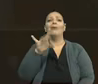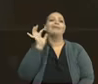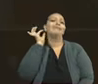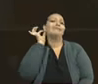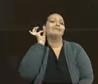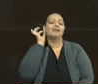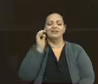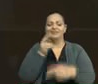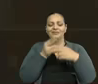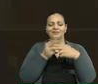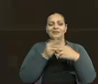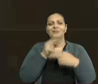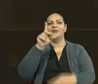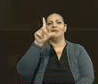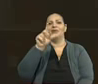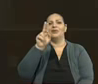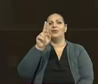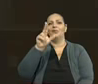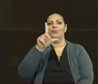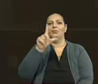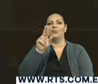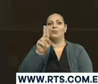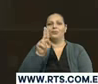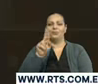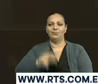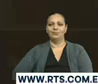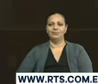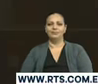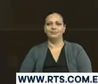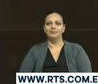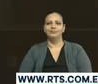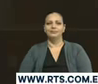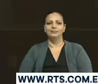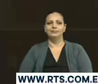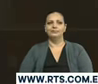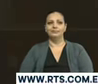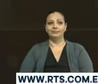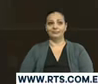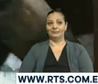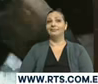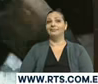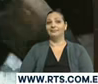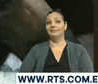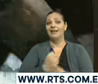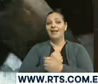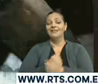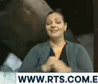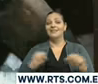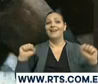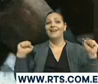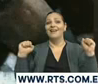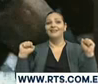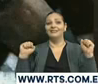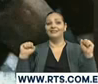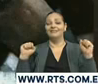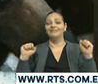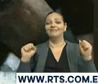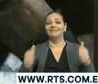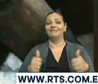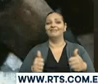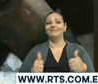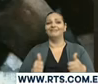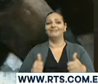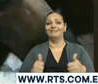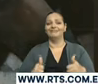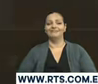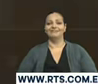La pequeña Lulú. Qué lindo. Volvió a la vida. Quedó con cuellito de jirafa. Claro. Se convirtió